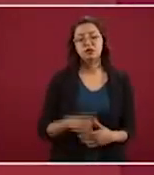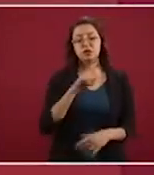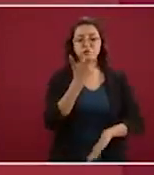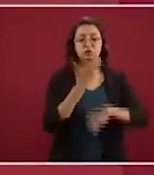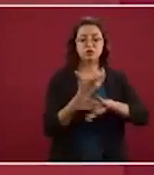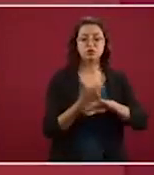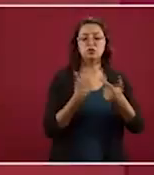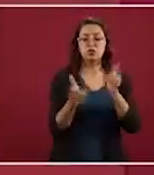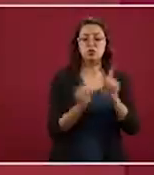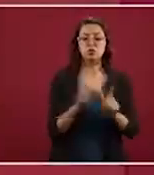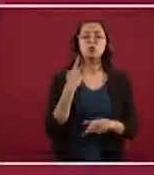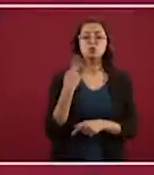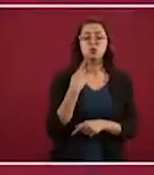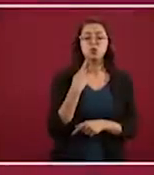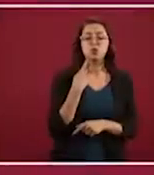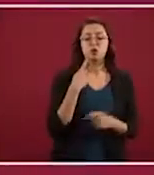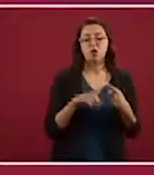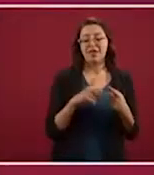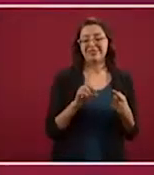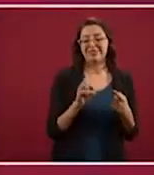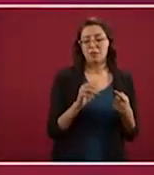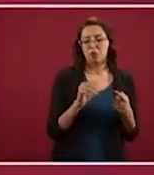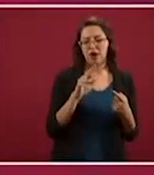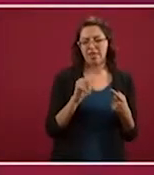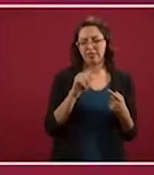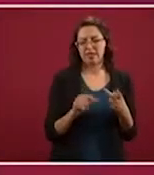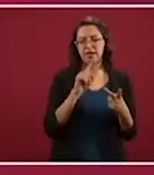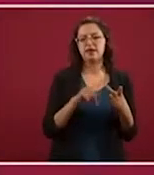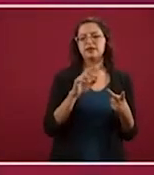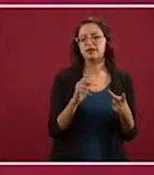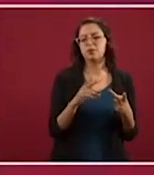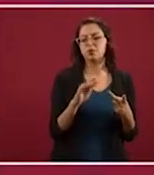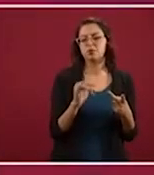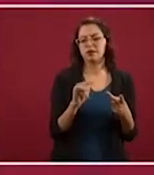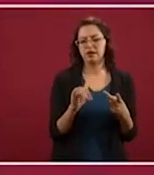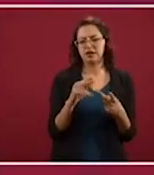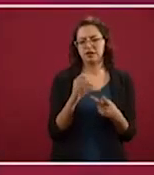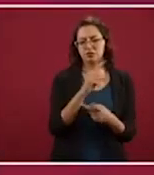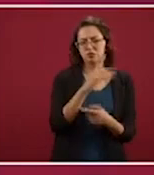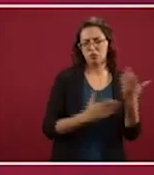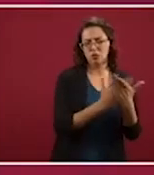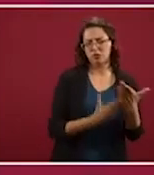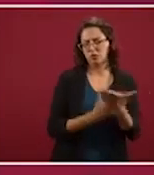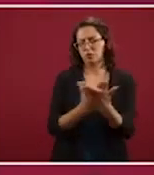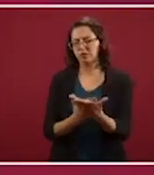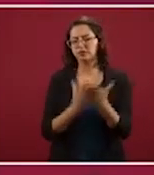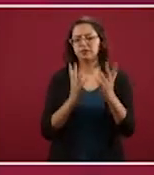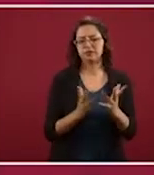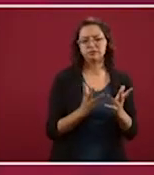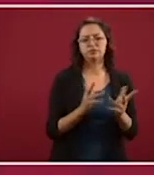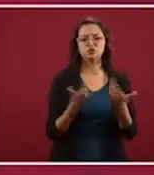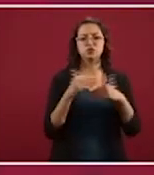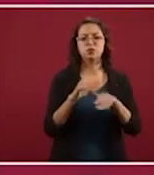y también el Partido Republicano, pero fundamentalmente el Partido Demócrata, con lo